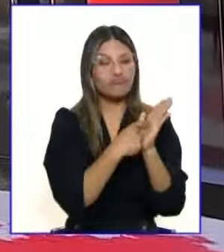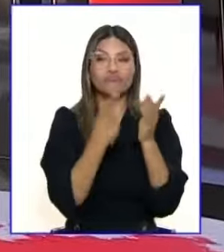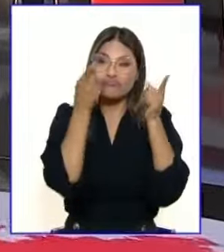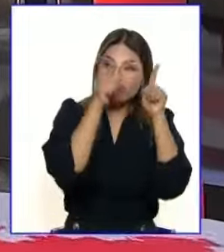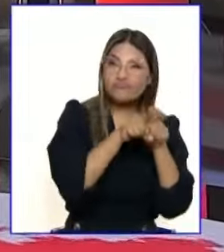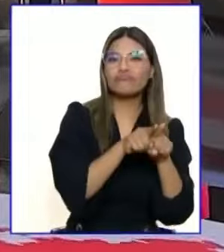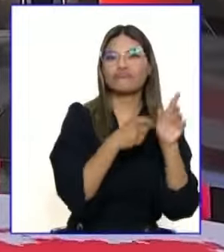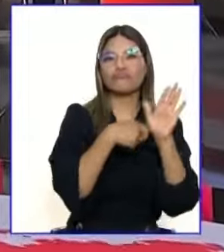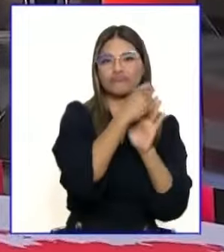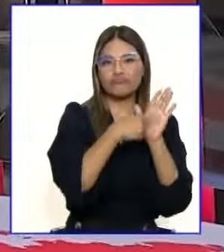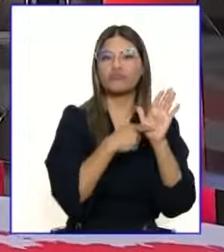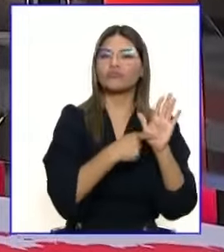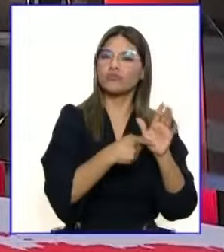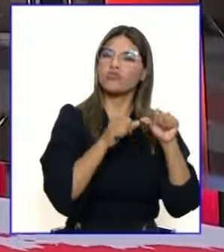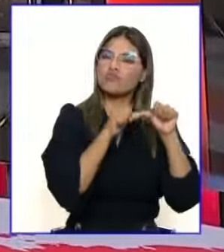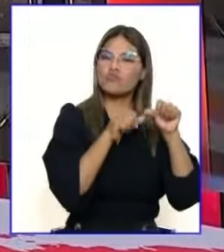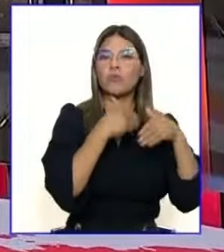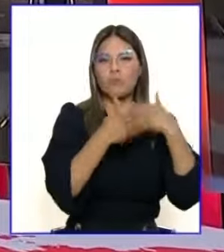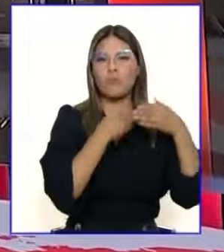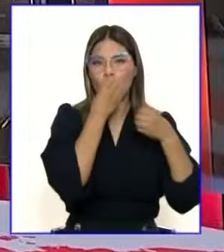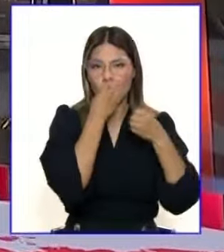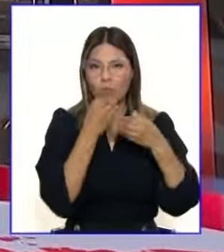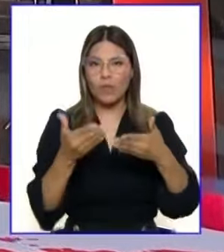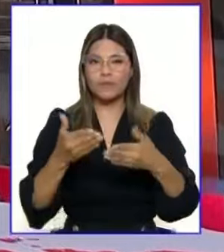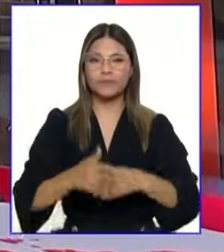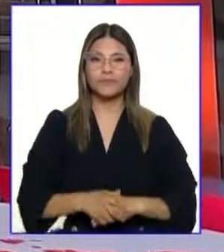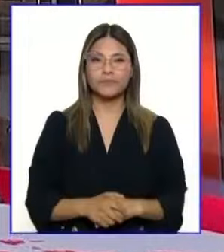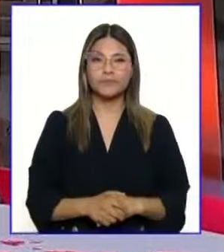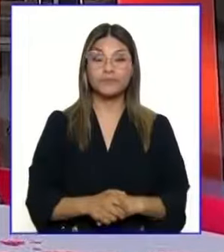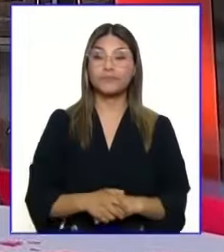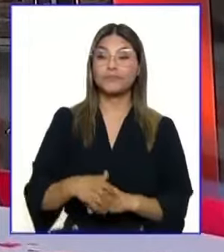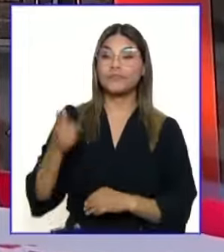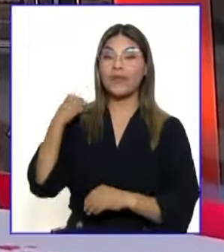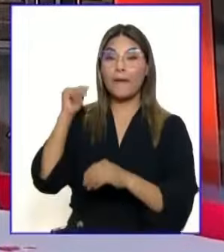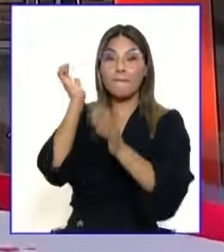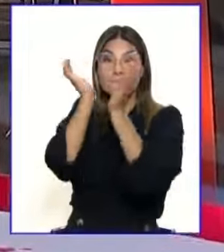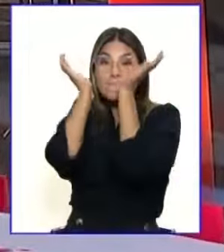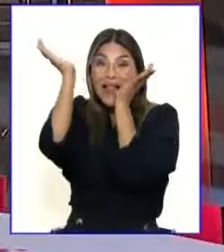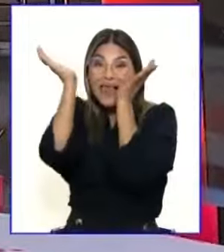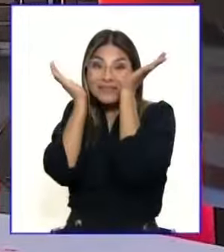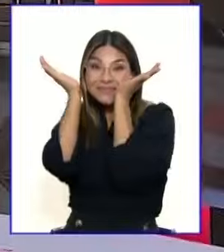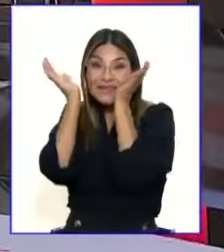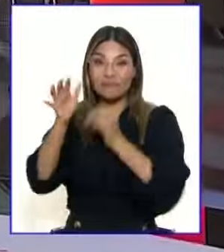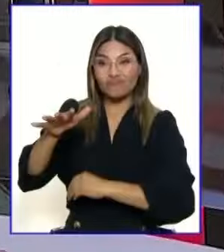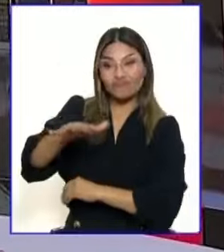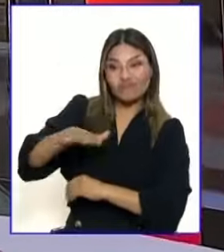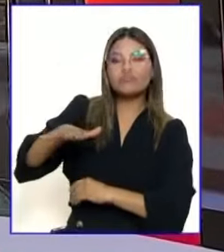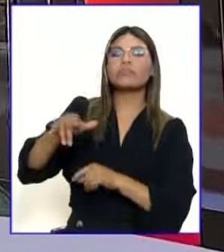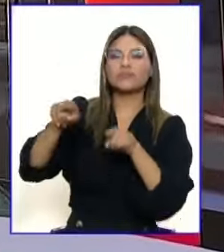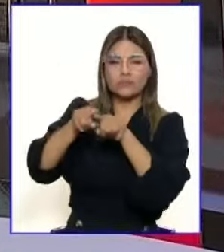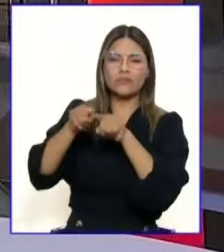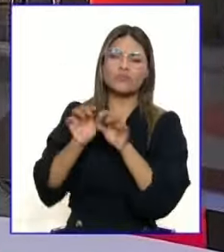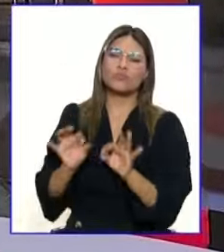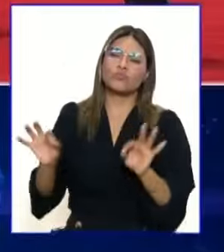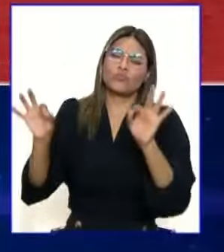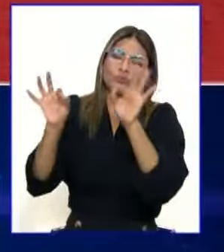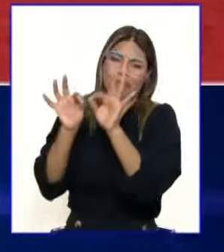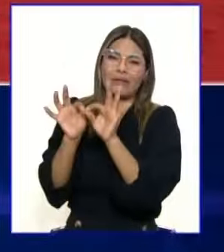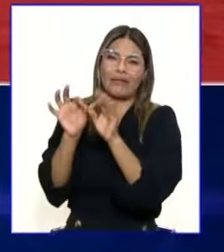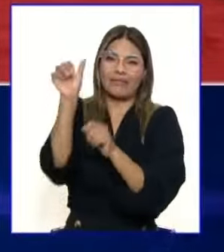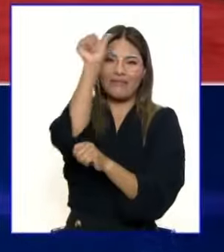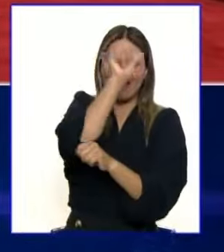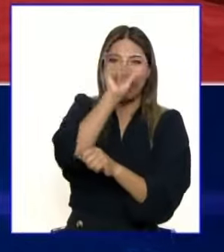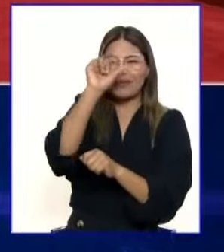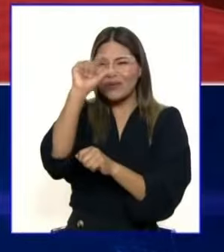plurilateral más avanzado del mundo. En el caso de Malasia, hablamos de una relación que es también importante. Malasia es un país